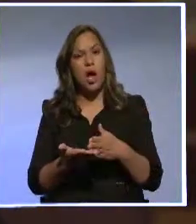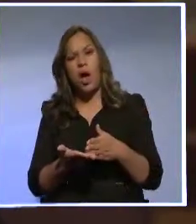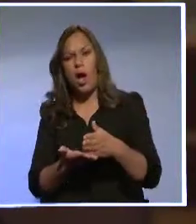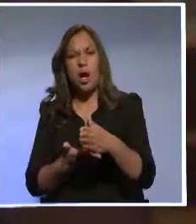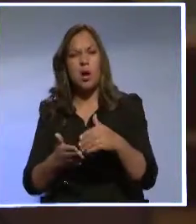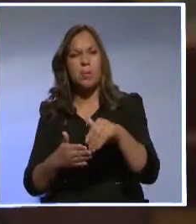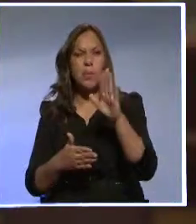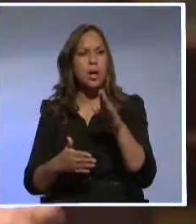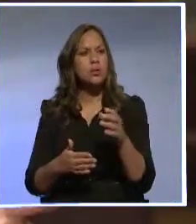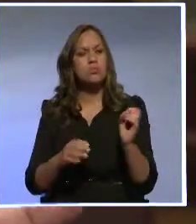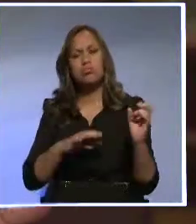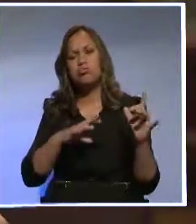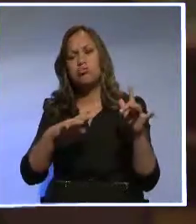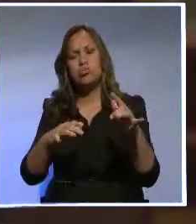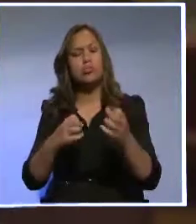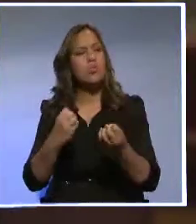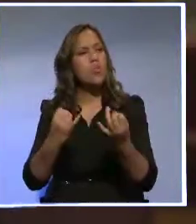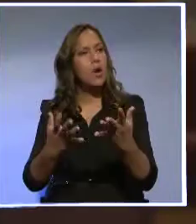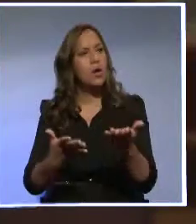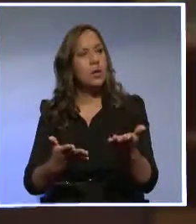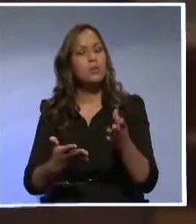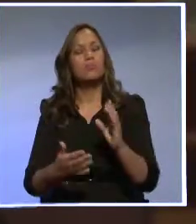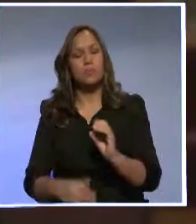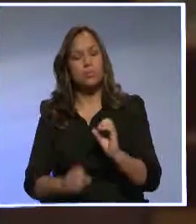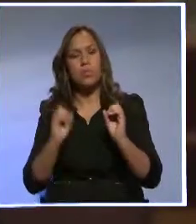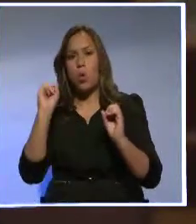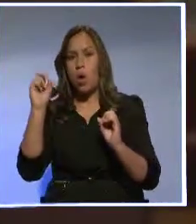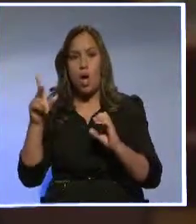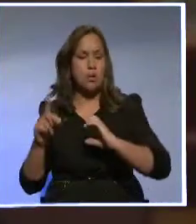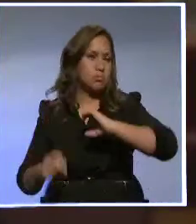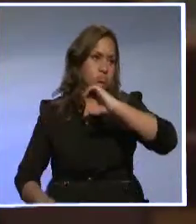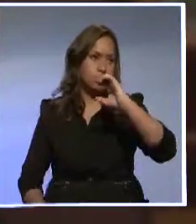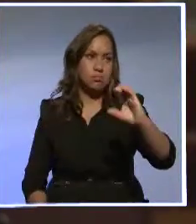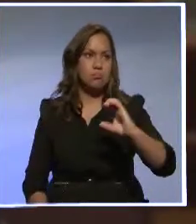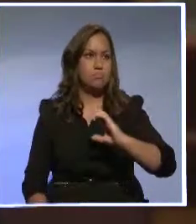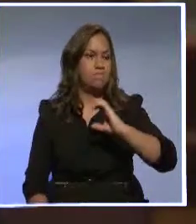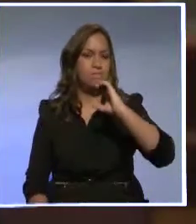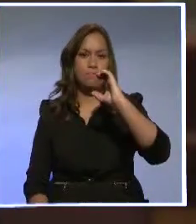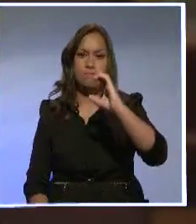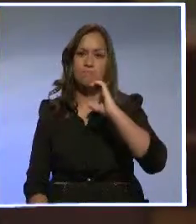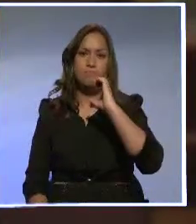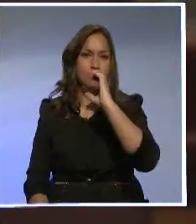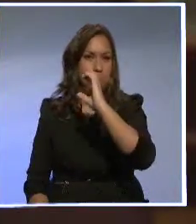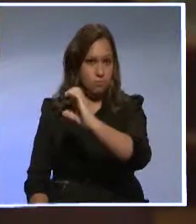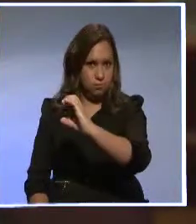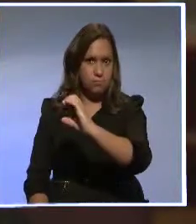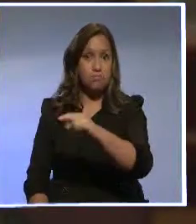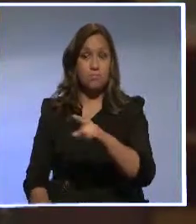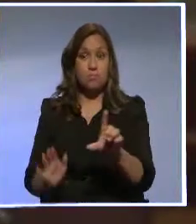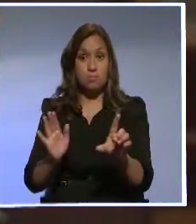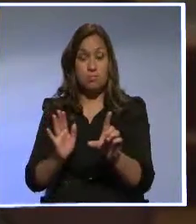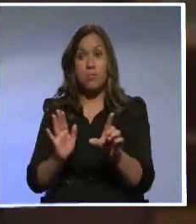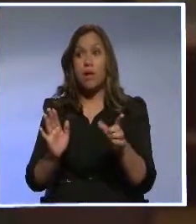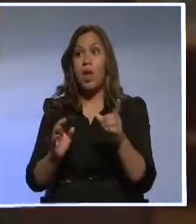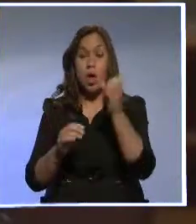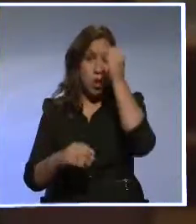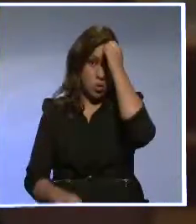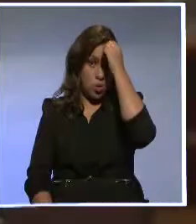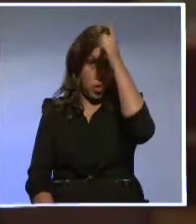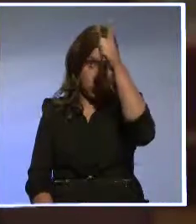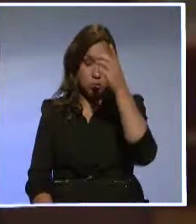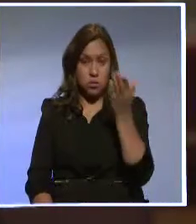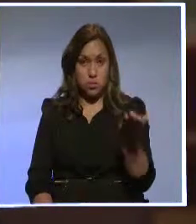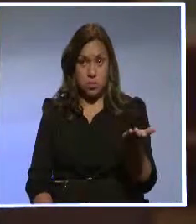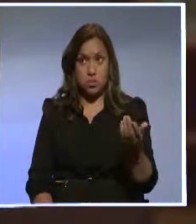ofrece pues ahora ya le incorporaron con esta ley con este código del conocimiento con el código que le han